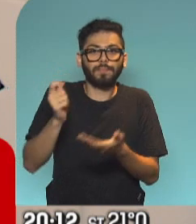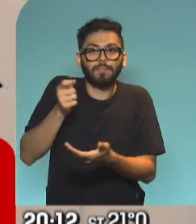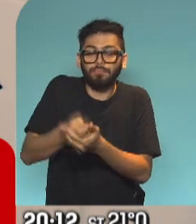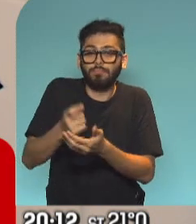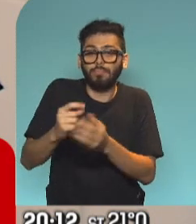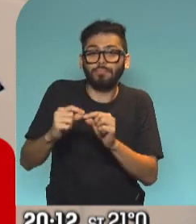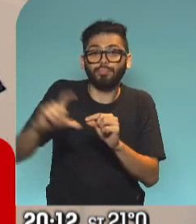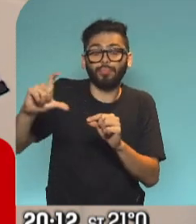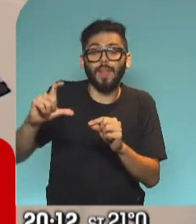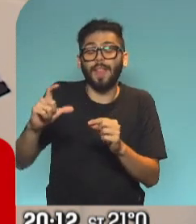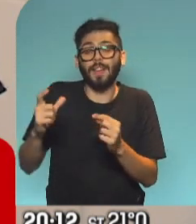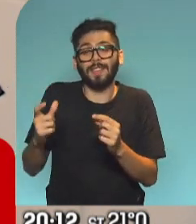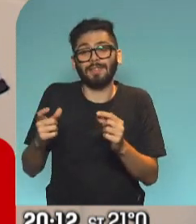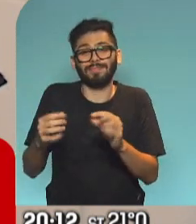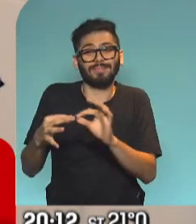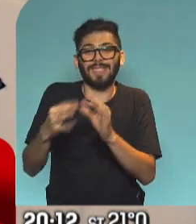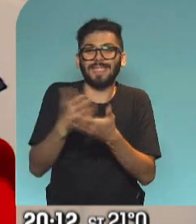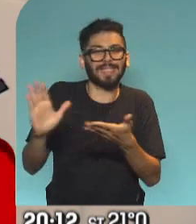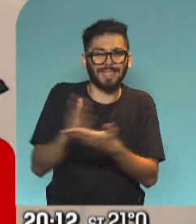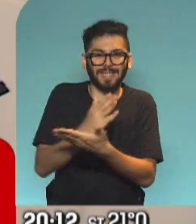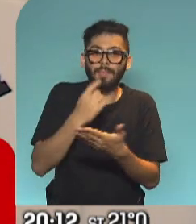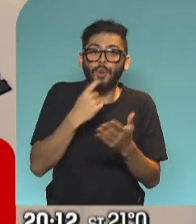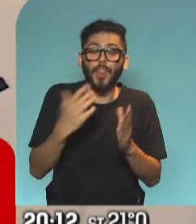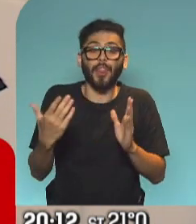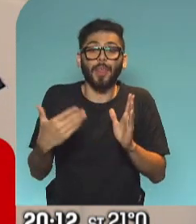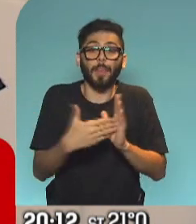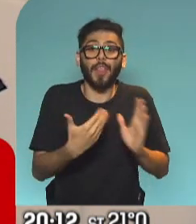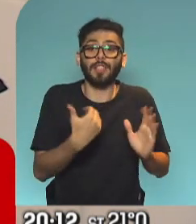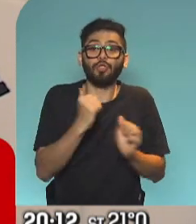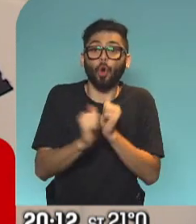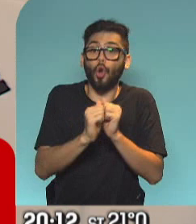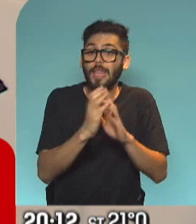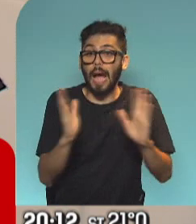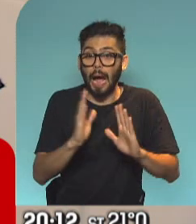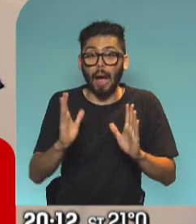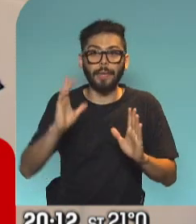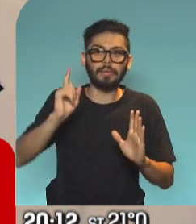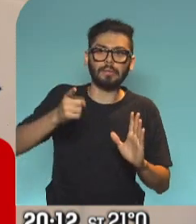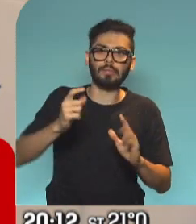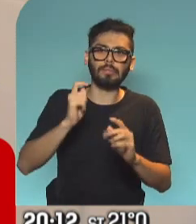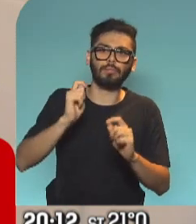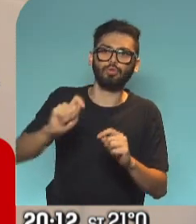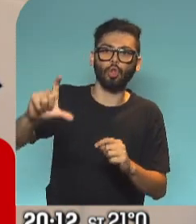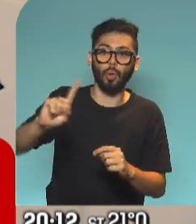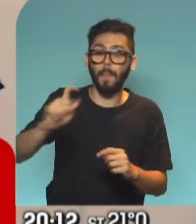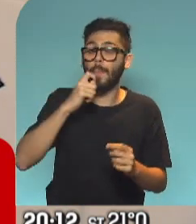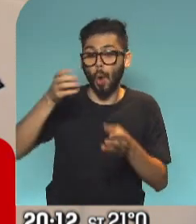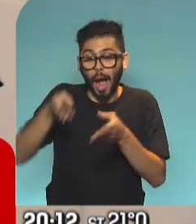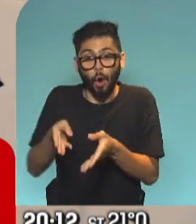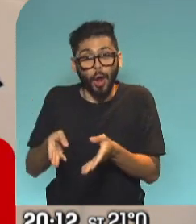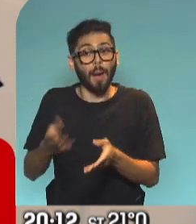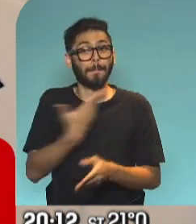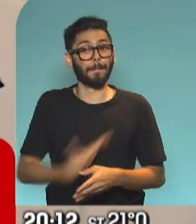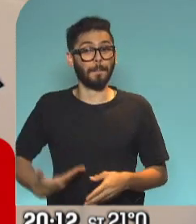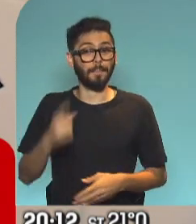pueden tener que ver con distintos momentos históricos. Sabemos que en la Argentina hubieron momentos como este, en donde el decreto del presidente de